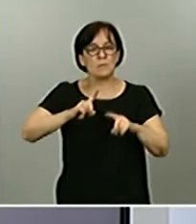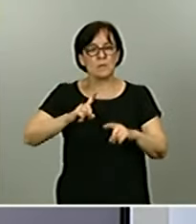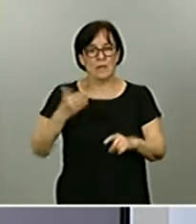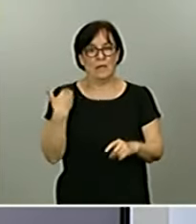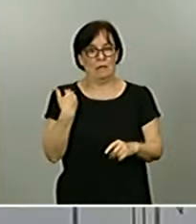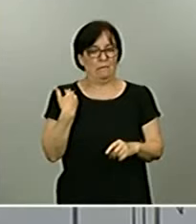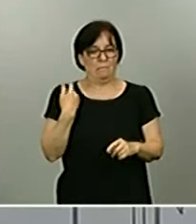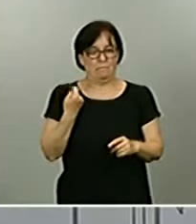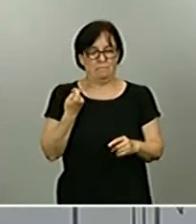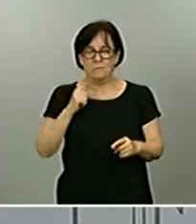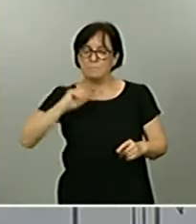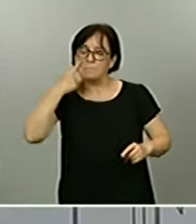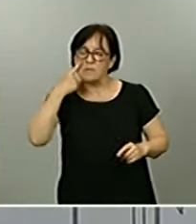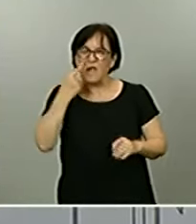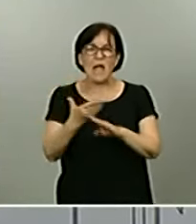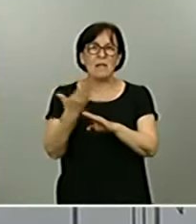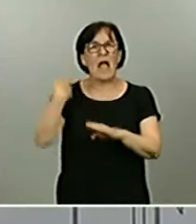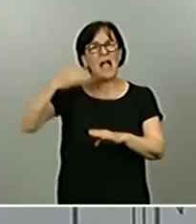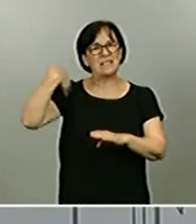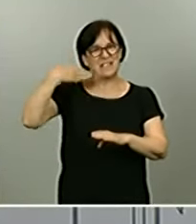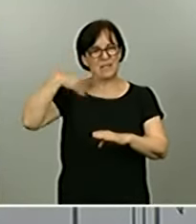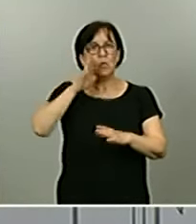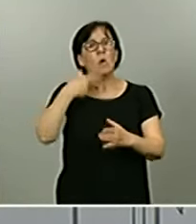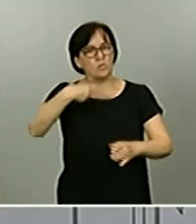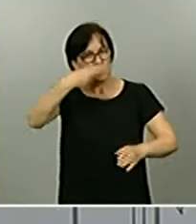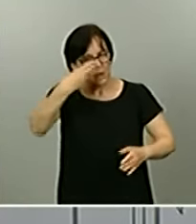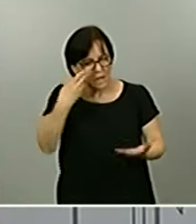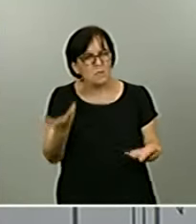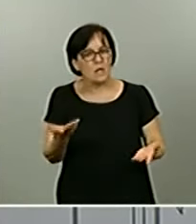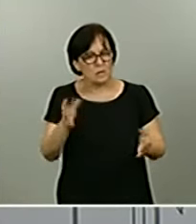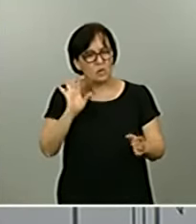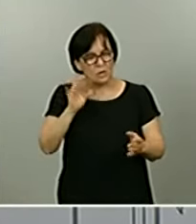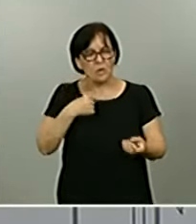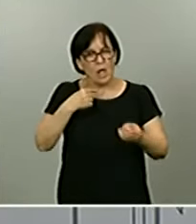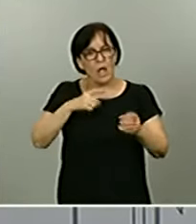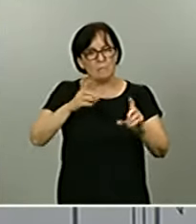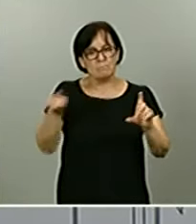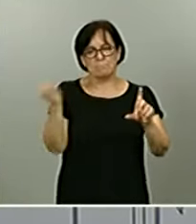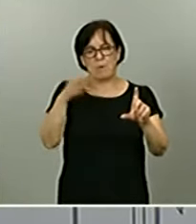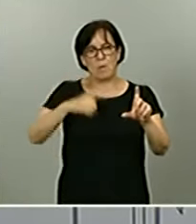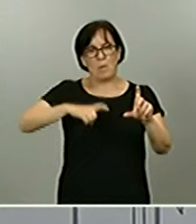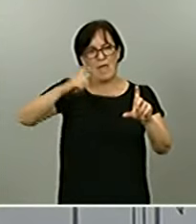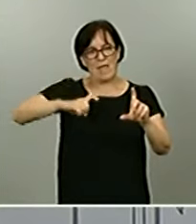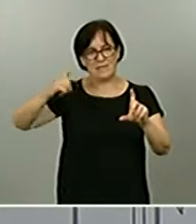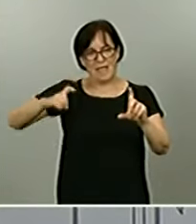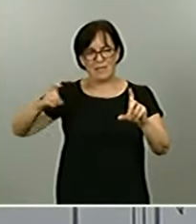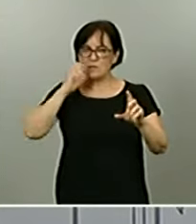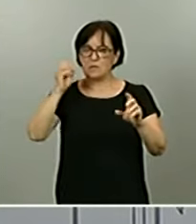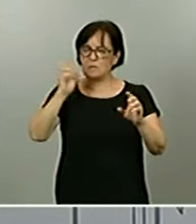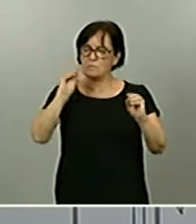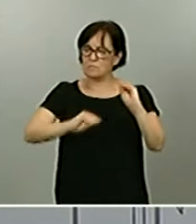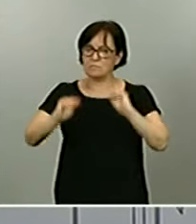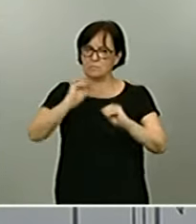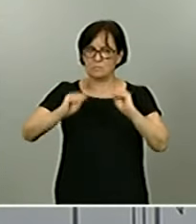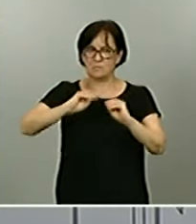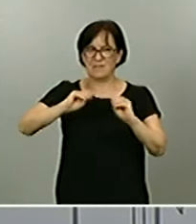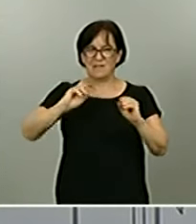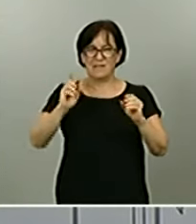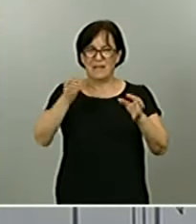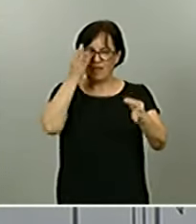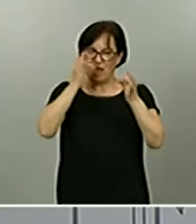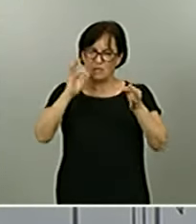casos antiguos es interesante, los iremos poniendo en las estadísticas, se están corrigiendo todas las series de datos para que tener unas series sólidas